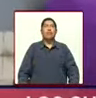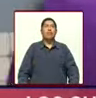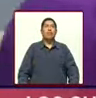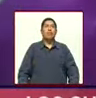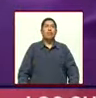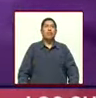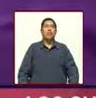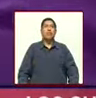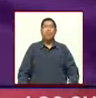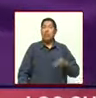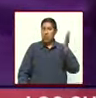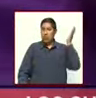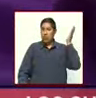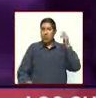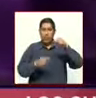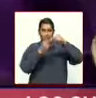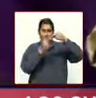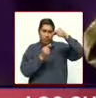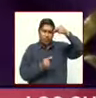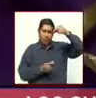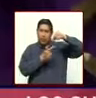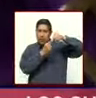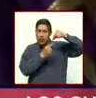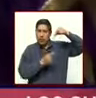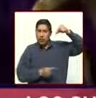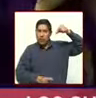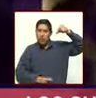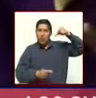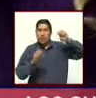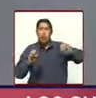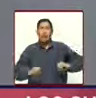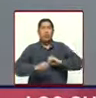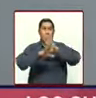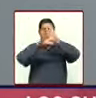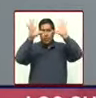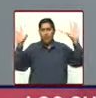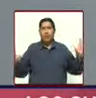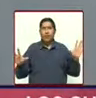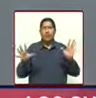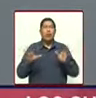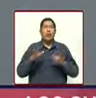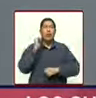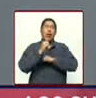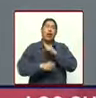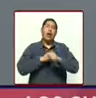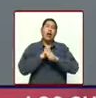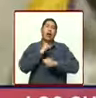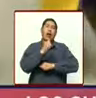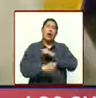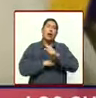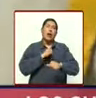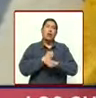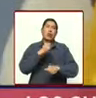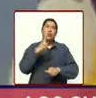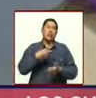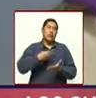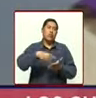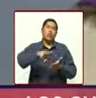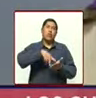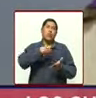Cuenta las cintas que esto debe ser reflejado claramente por los años que uno baila.